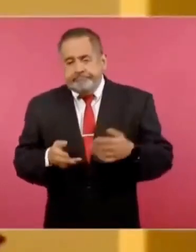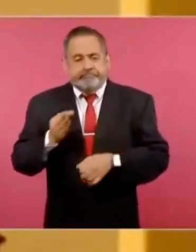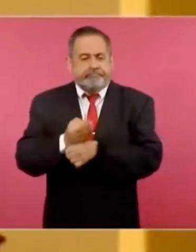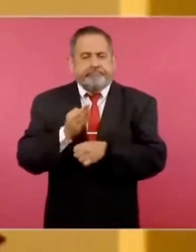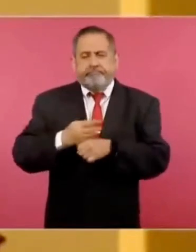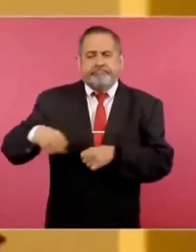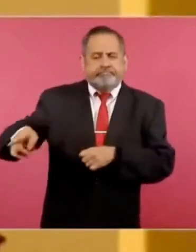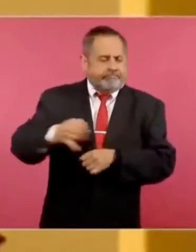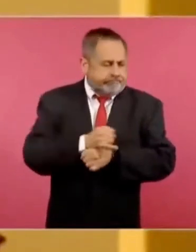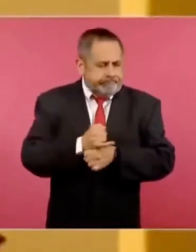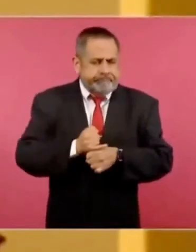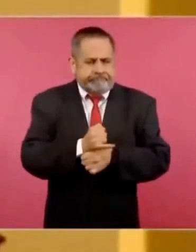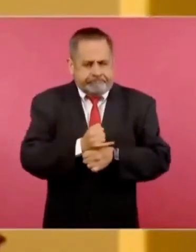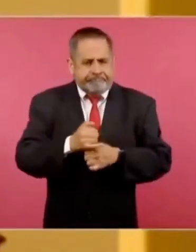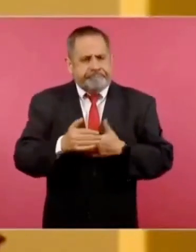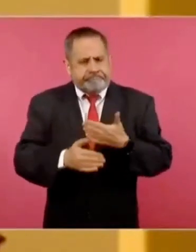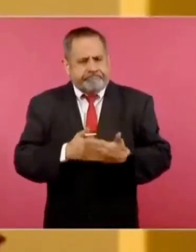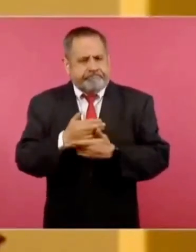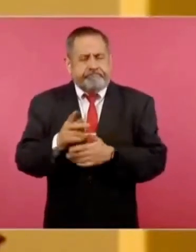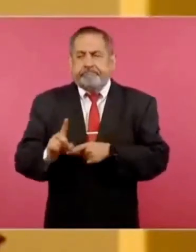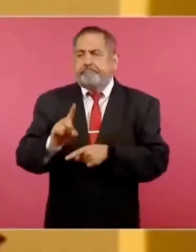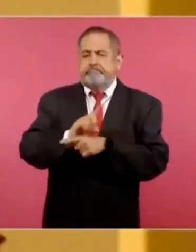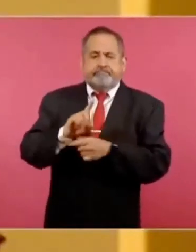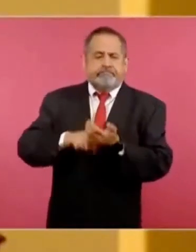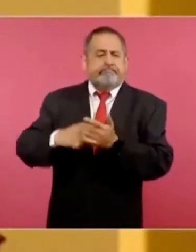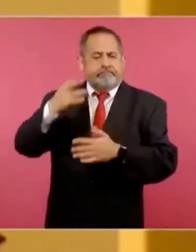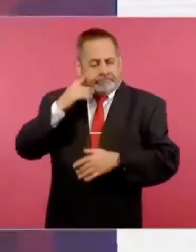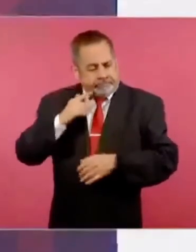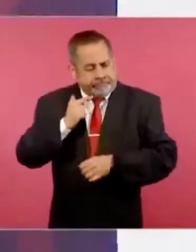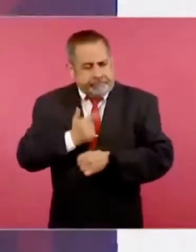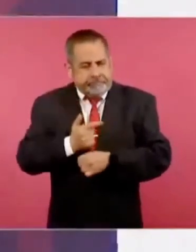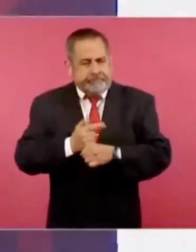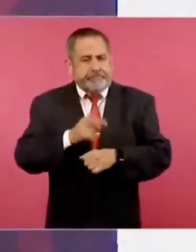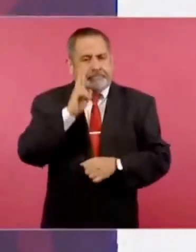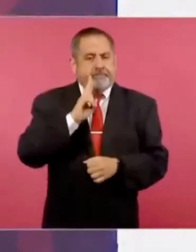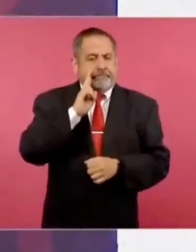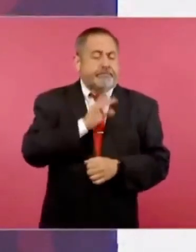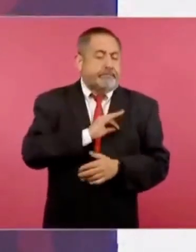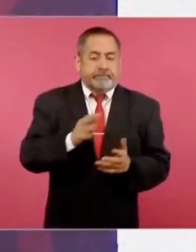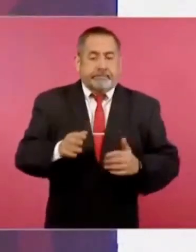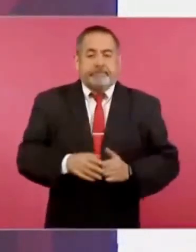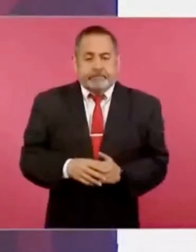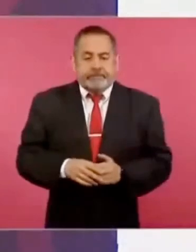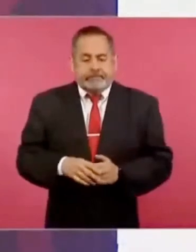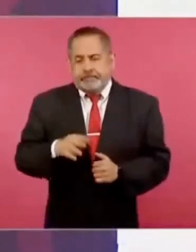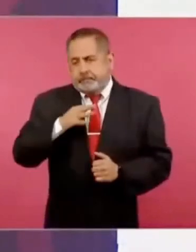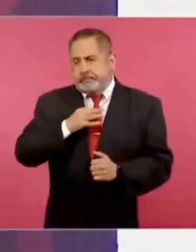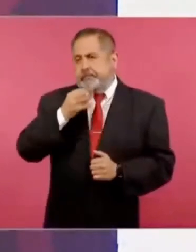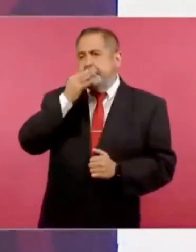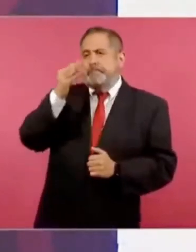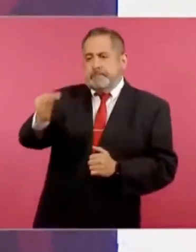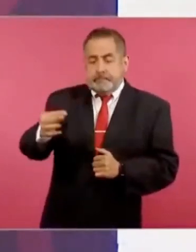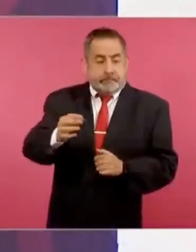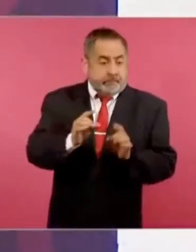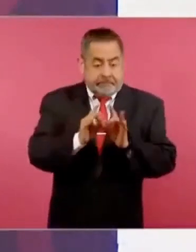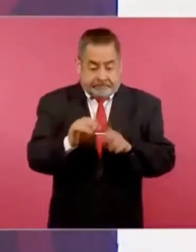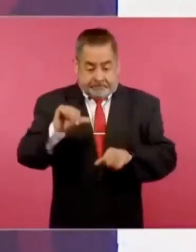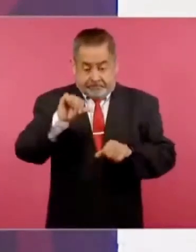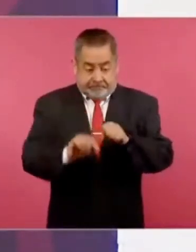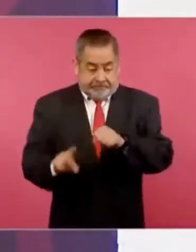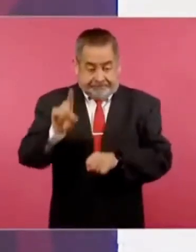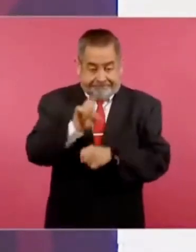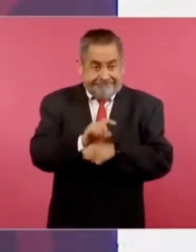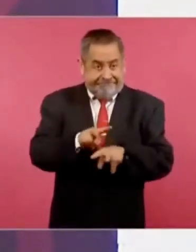acciones ha estado and desde el primer momento porque se se le dio vista desde las en la